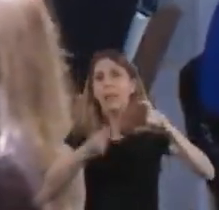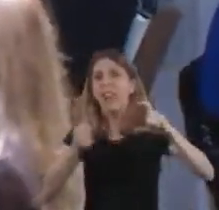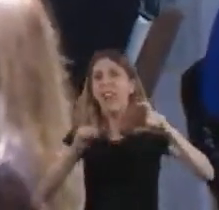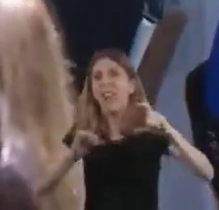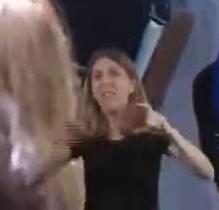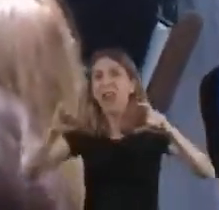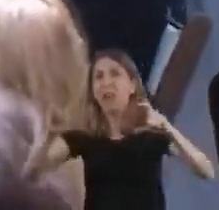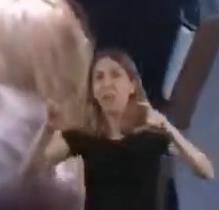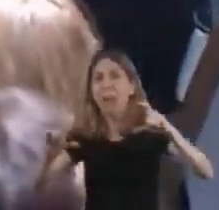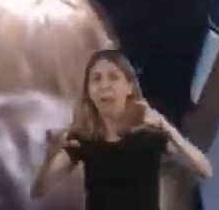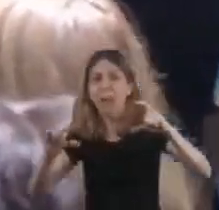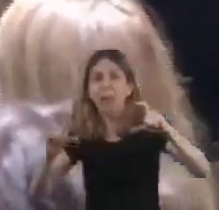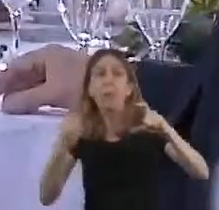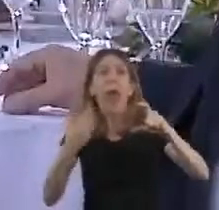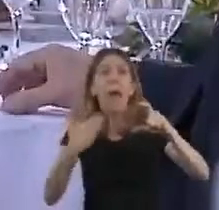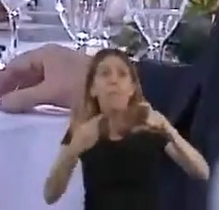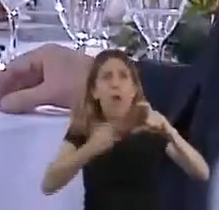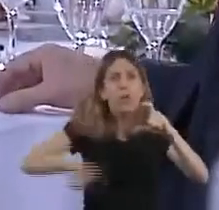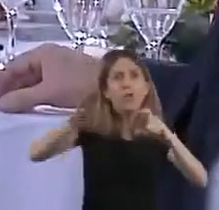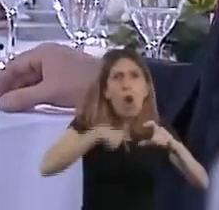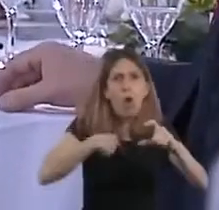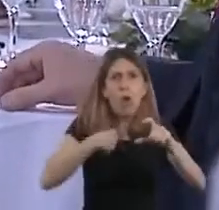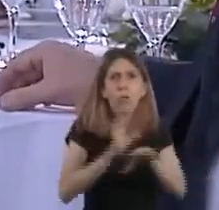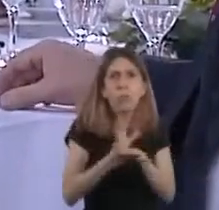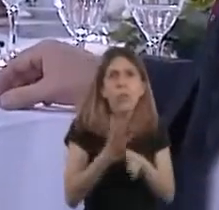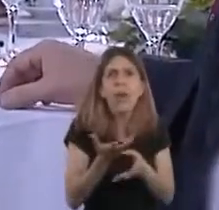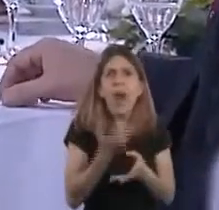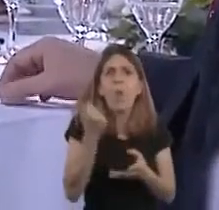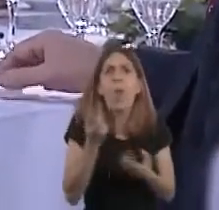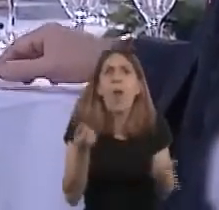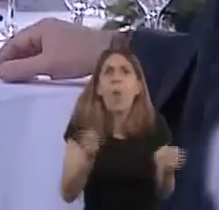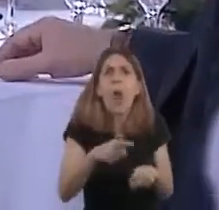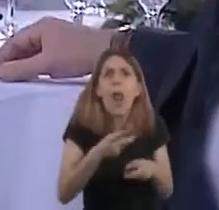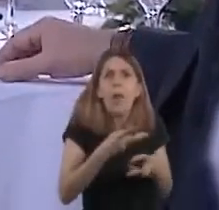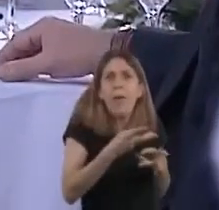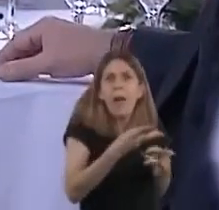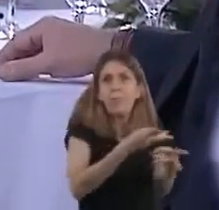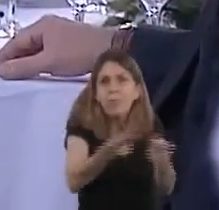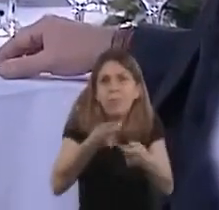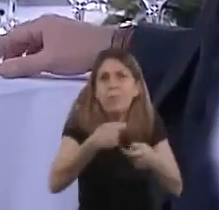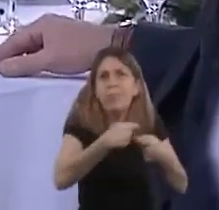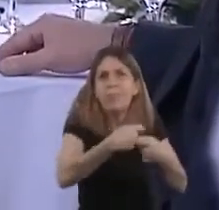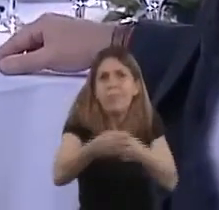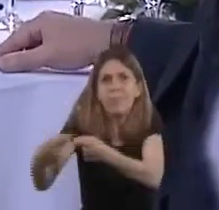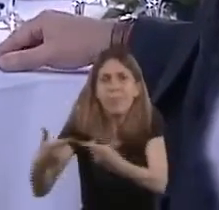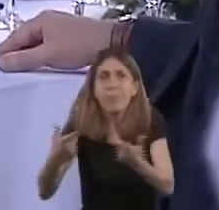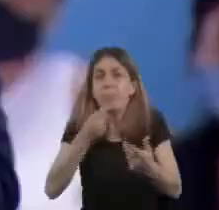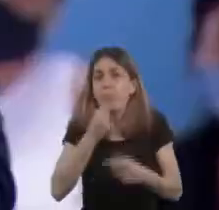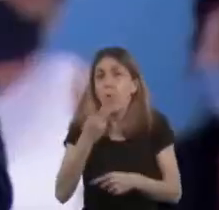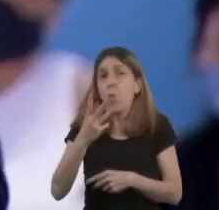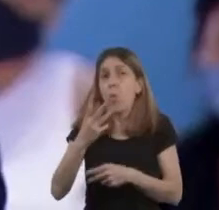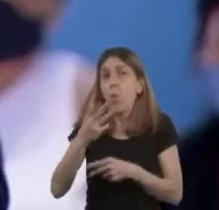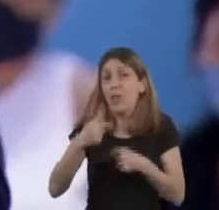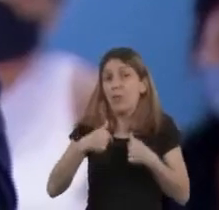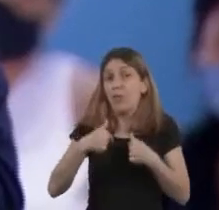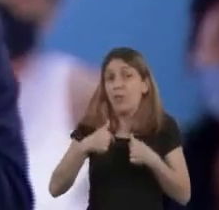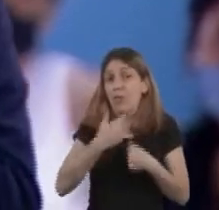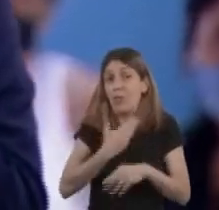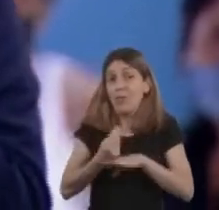su capacidad real de compras. ¿Ok? En los años que me precedieron, en los 4 años que me